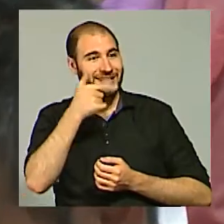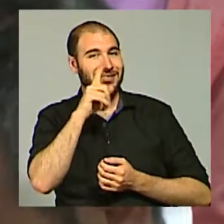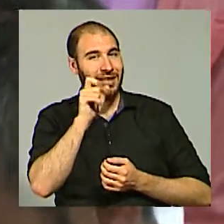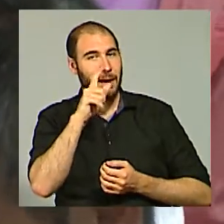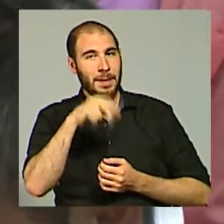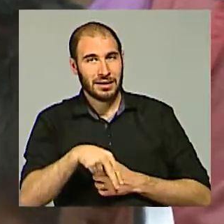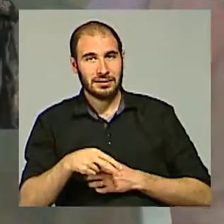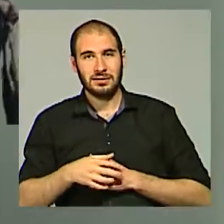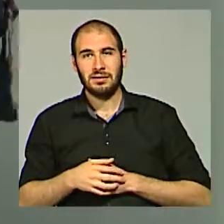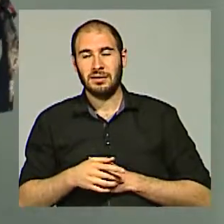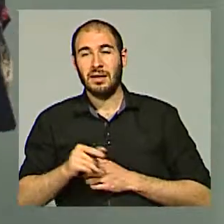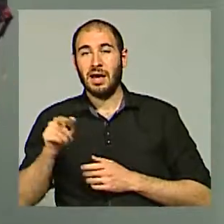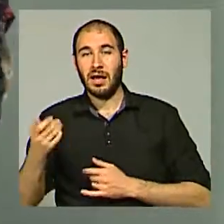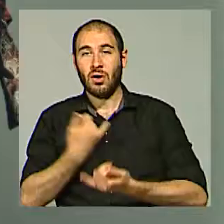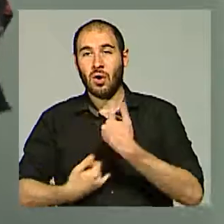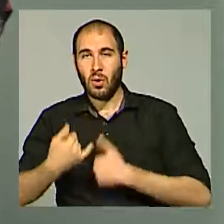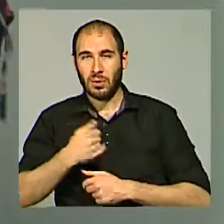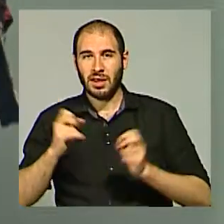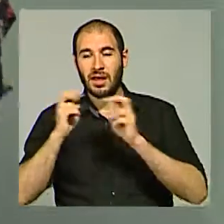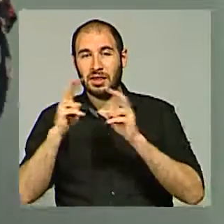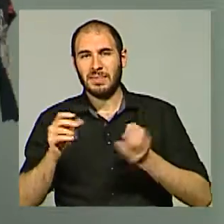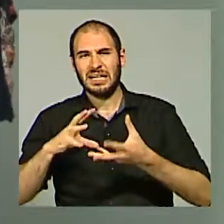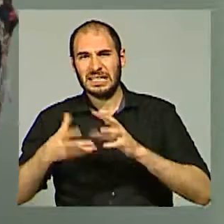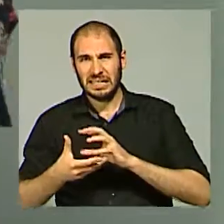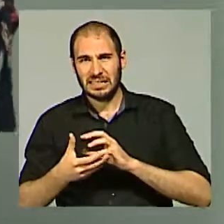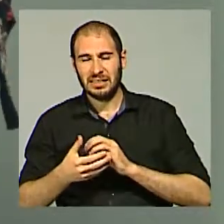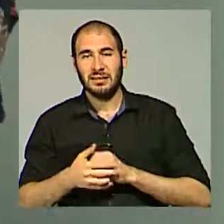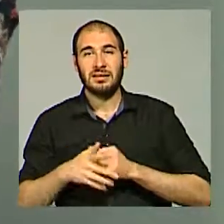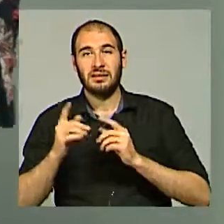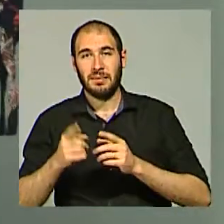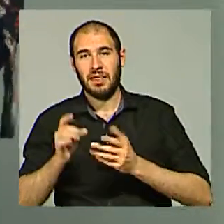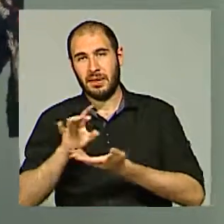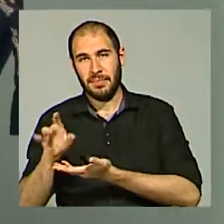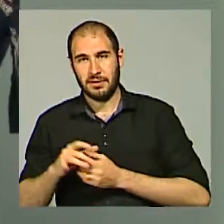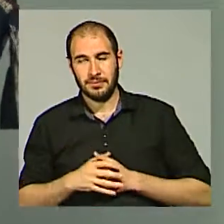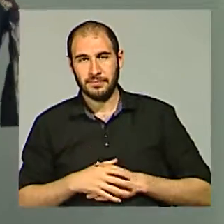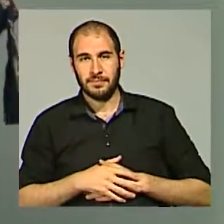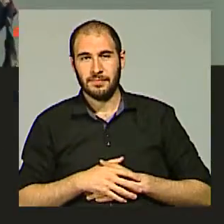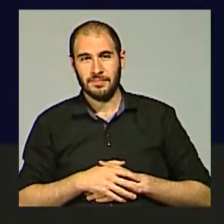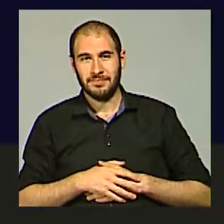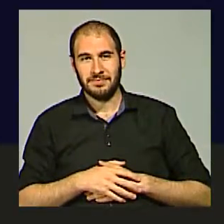esteban su niño que justamente nos habla del tema de la crisis y concretamente de los despidos